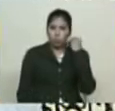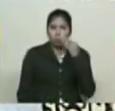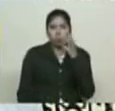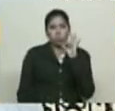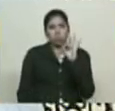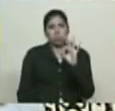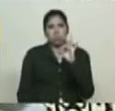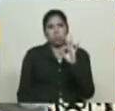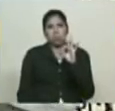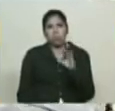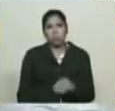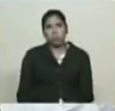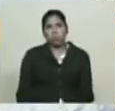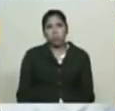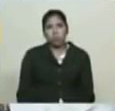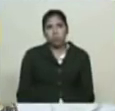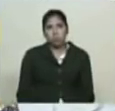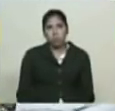que